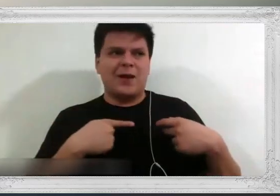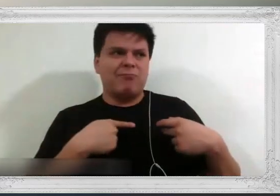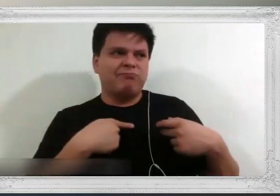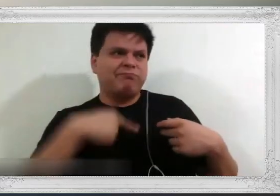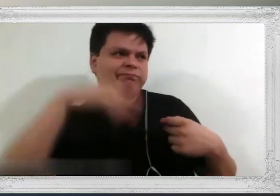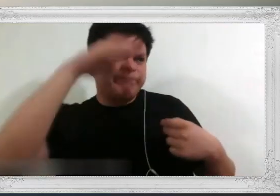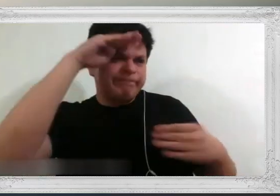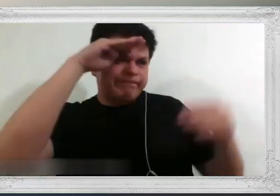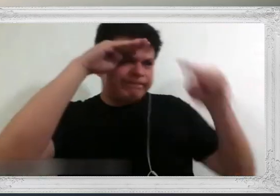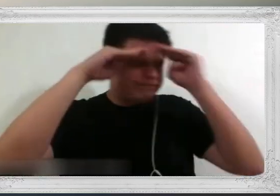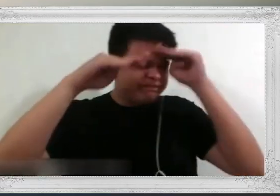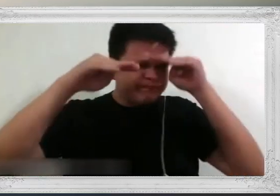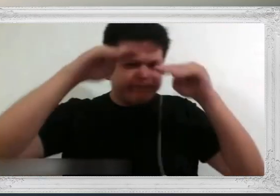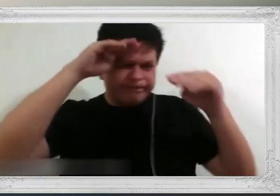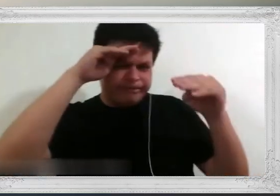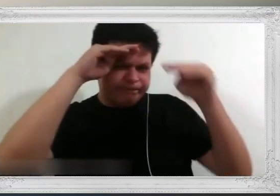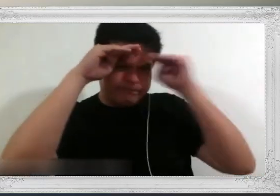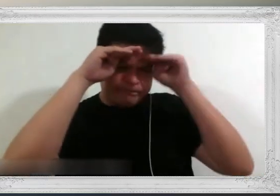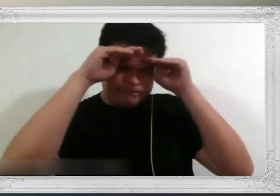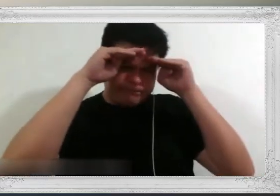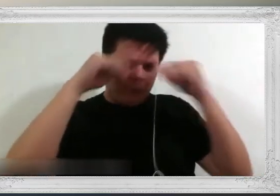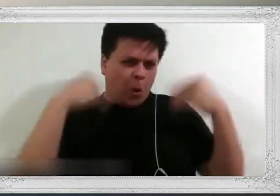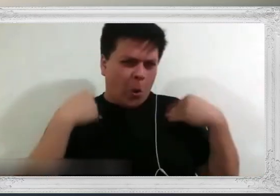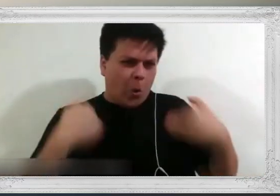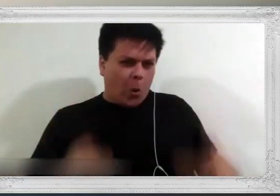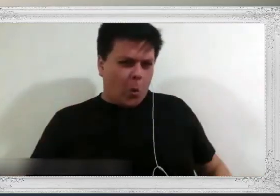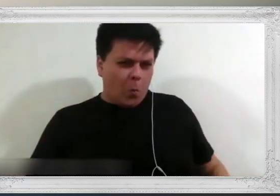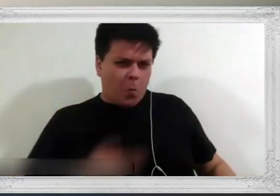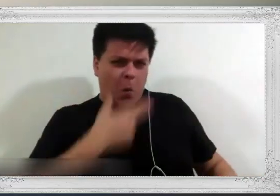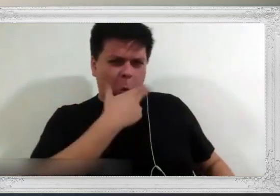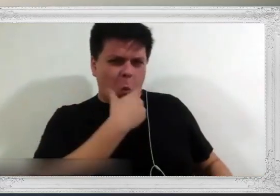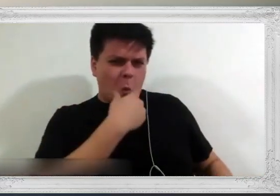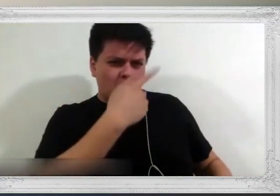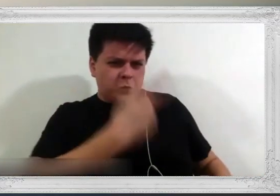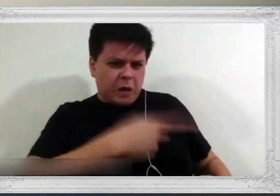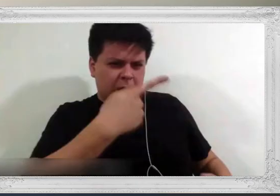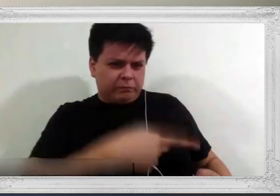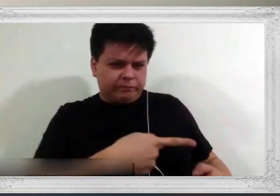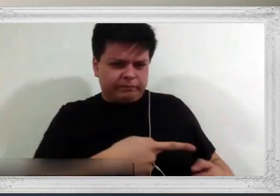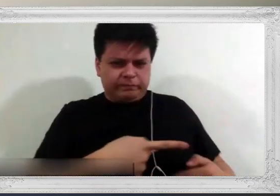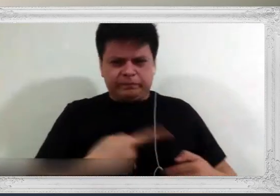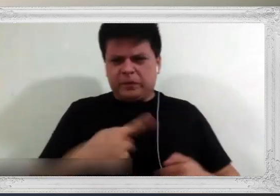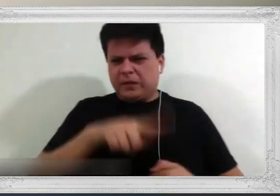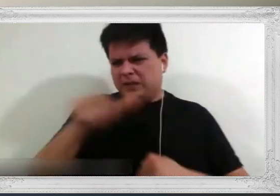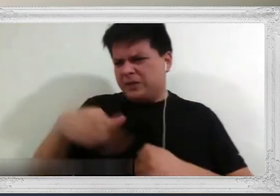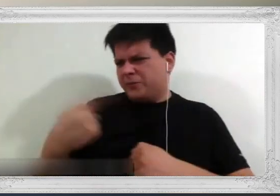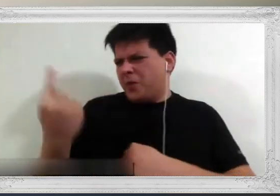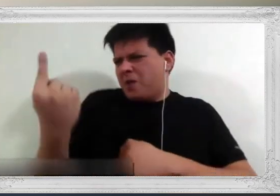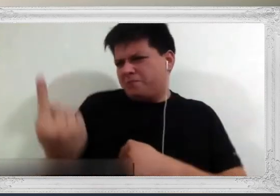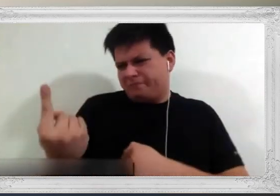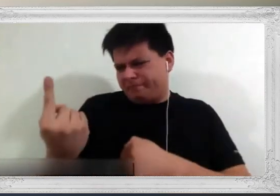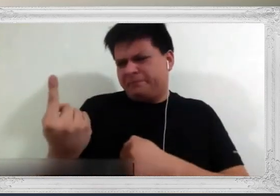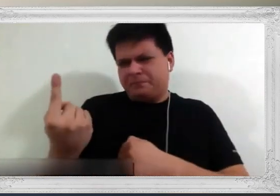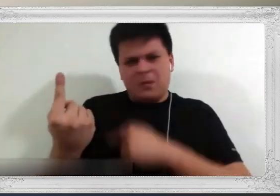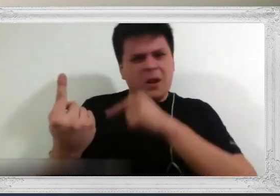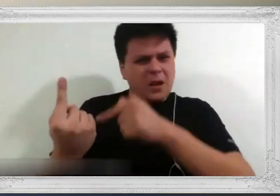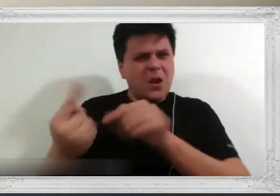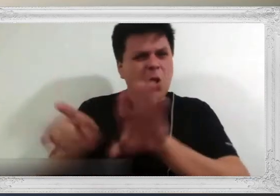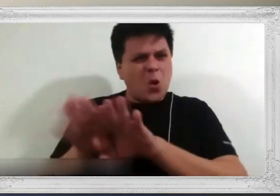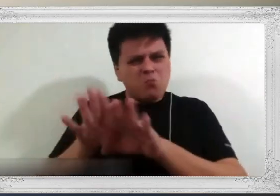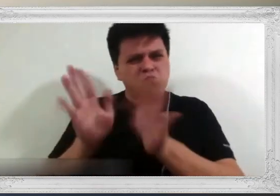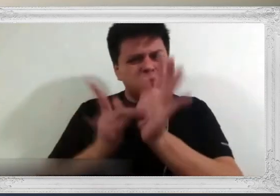debería caracterizar a la autoridad según la enseñanza y el ejemplo de Jesús. Incompatibilidad entre las